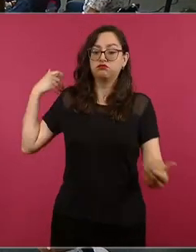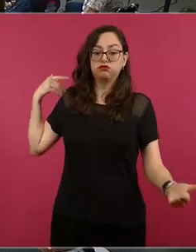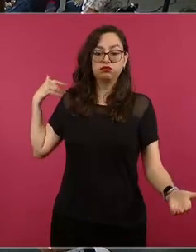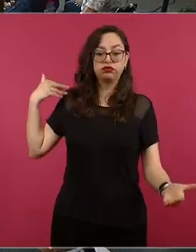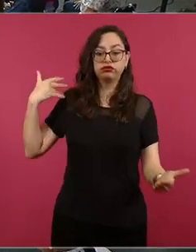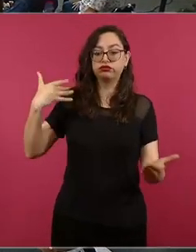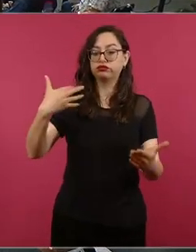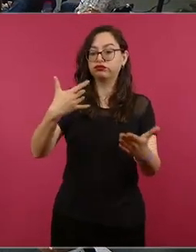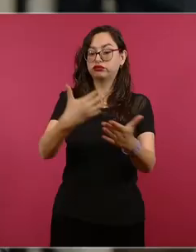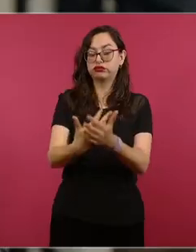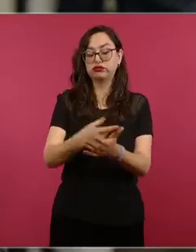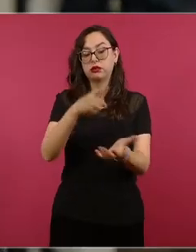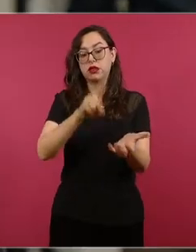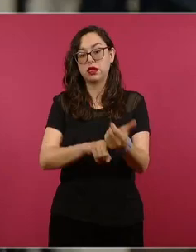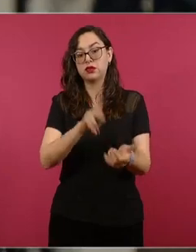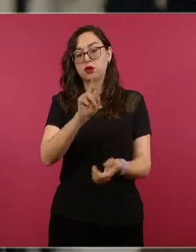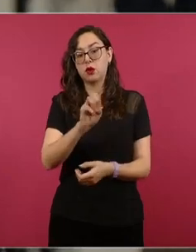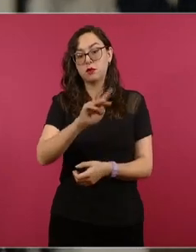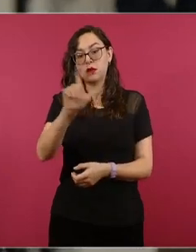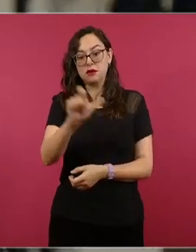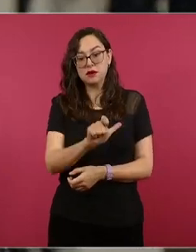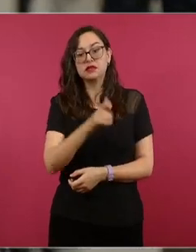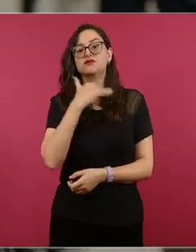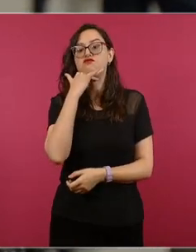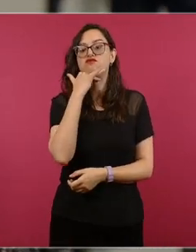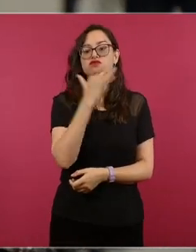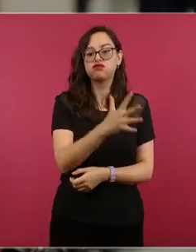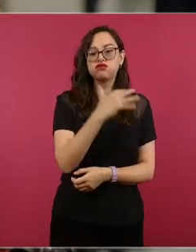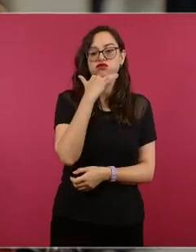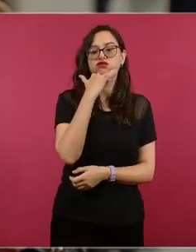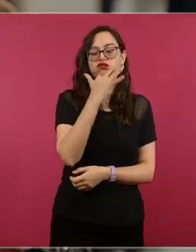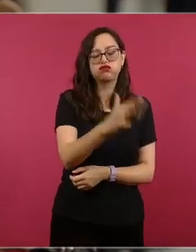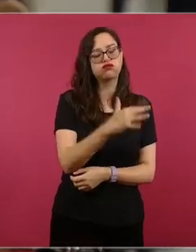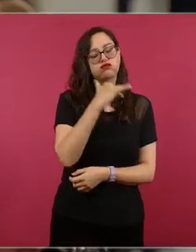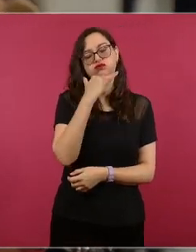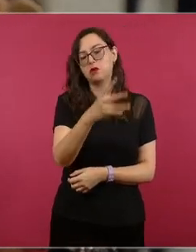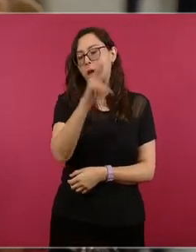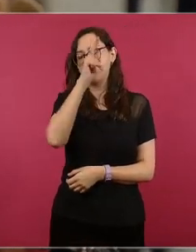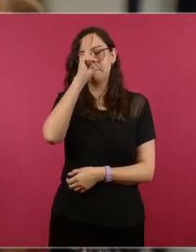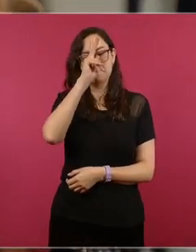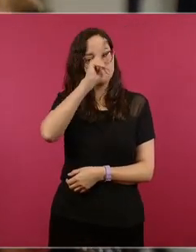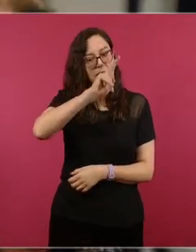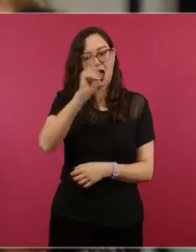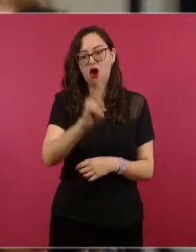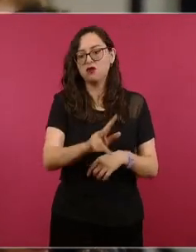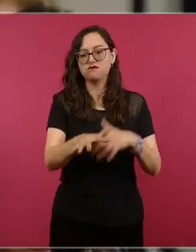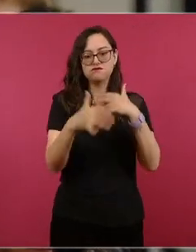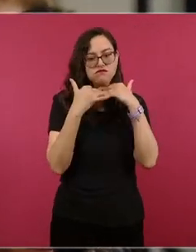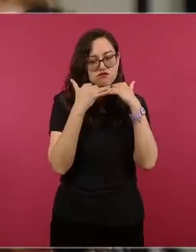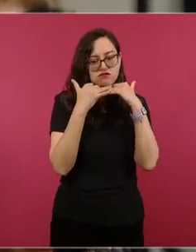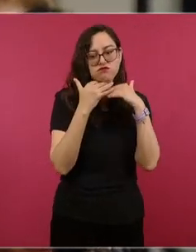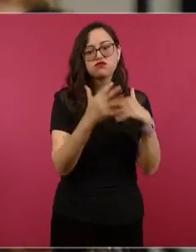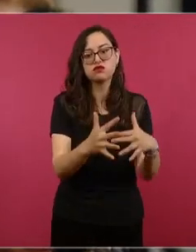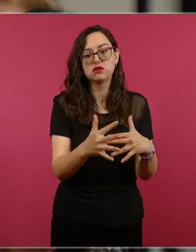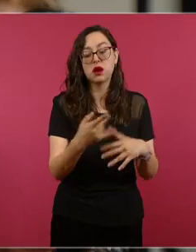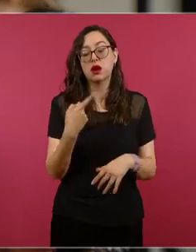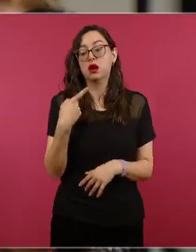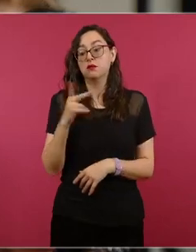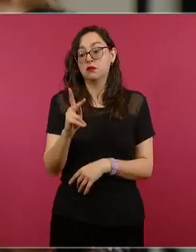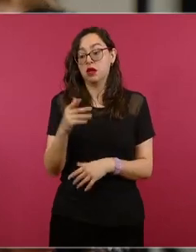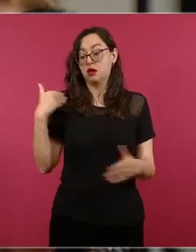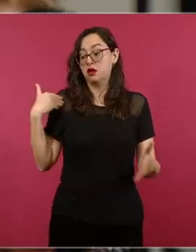Petróleos Mexicanos. Sin embargo, han habido muchos avances durante su gestión por la política del rescate de la misma